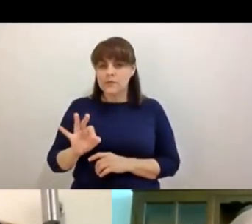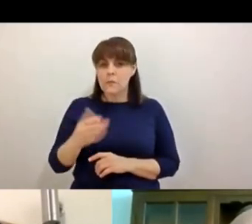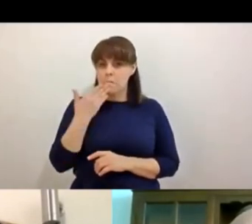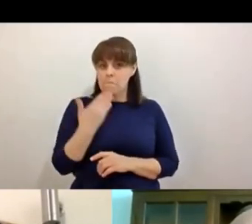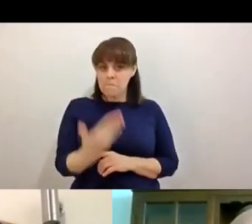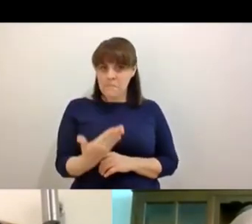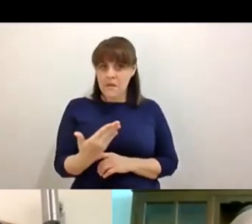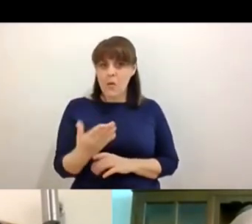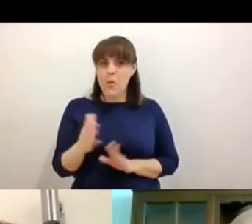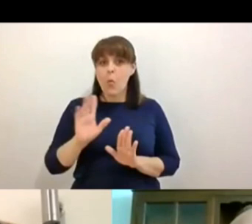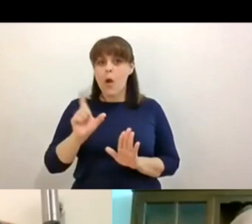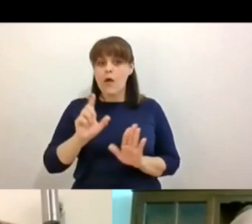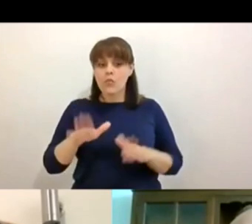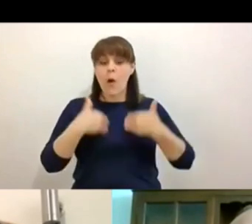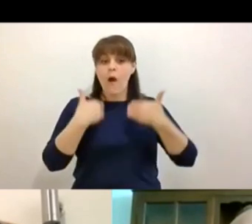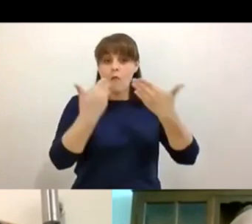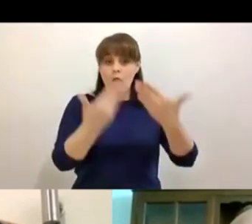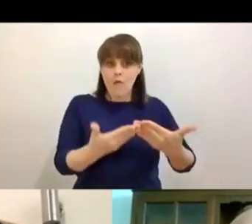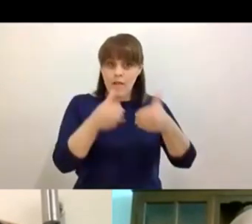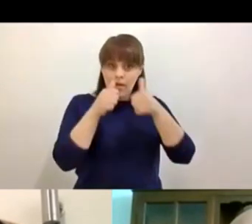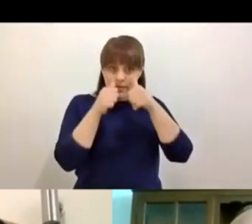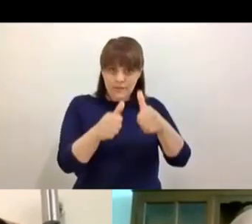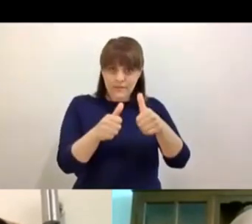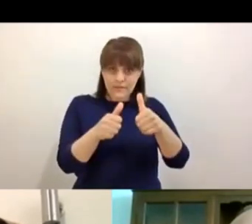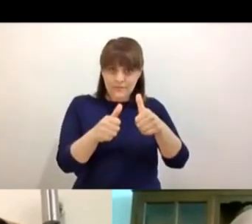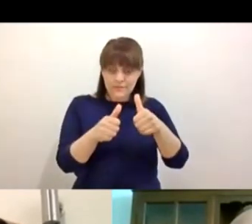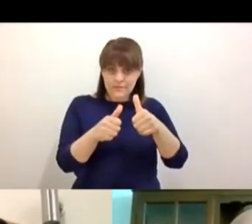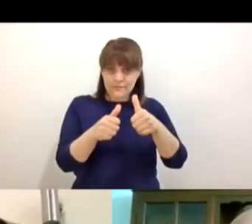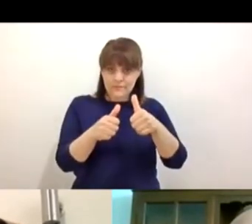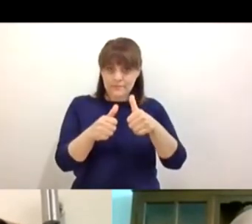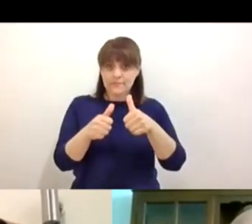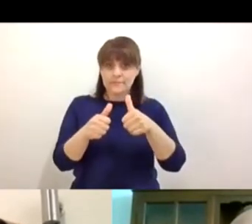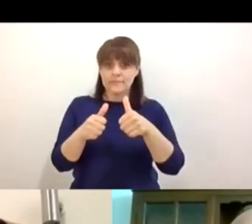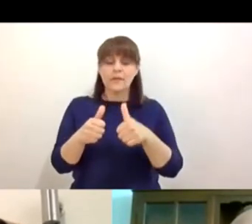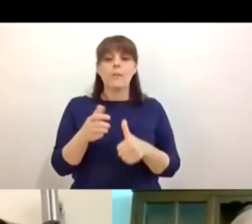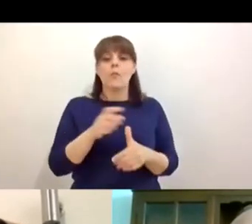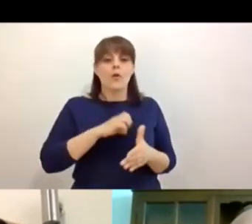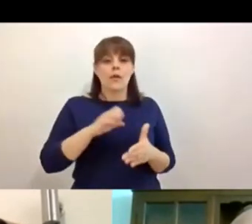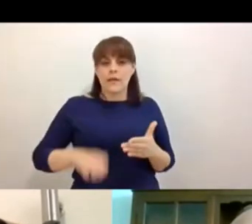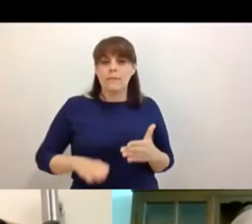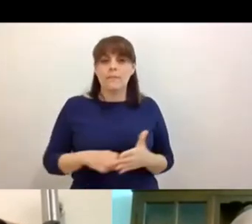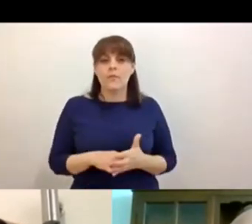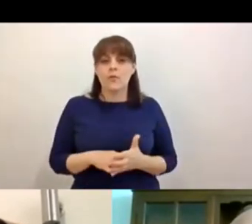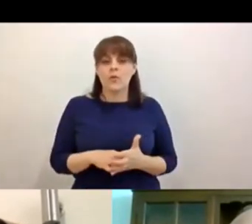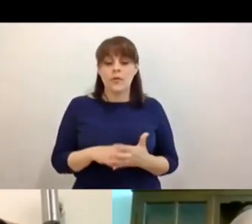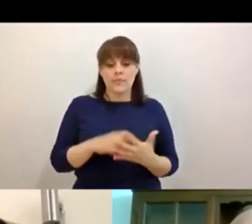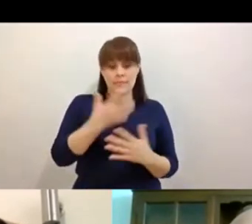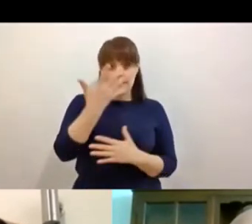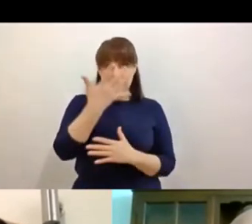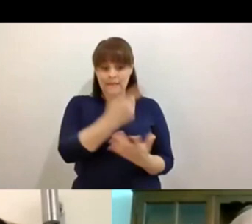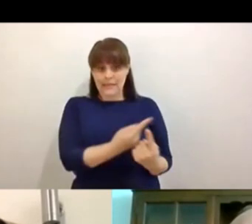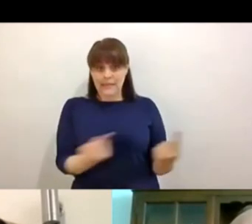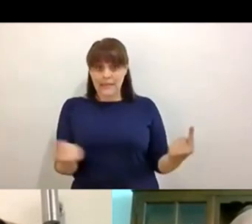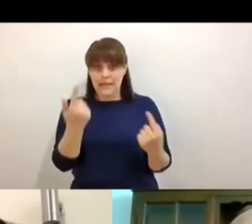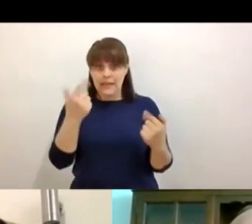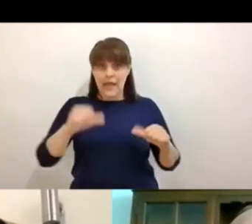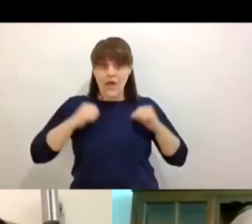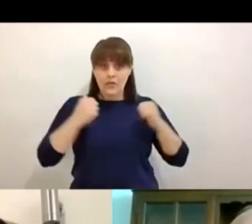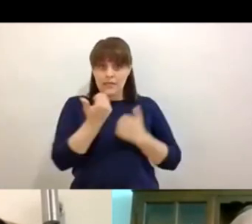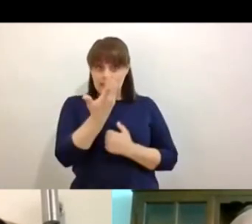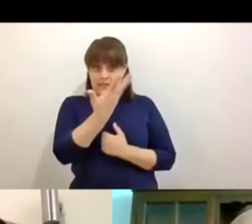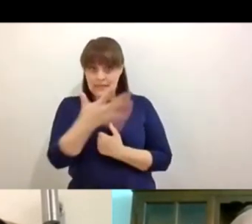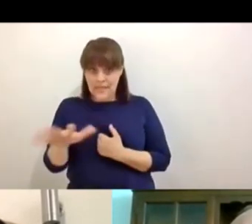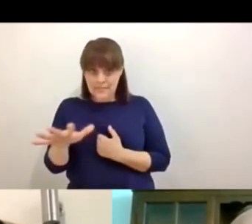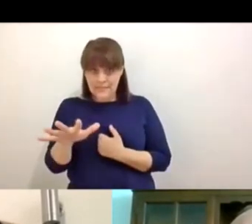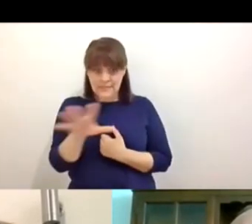que de cada 10 adolescentes sentenciados a tratamiento externo, 6 de ellos vuelven a cometer un hecho ilícito. Y todo radica esencialmente